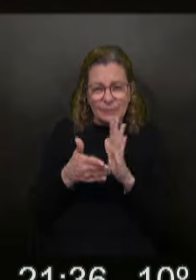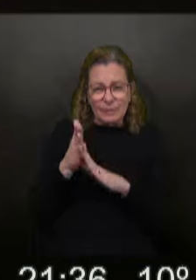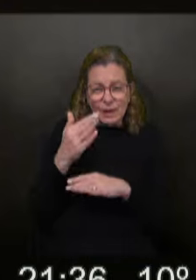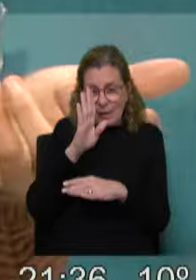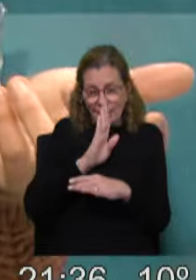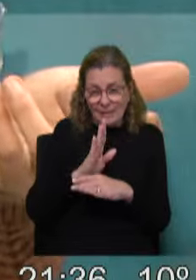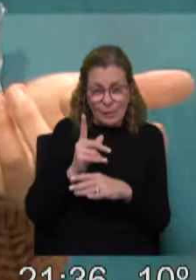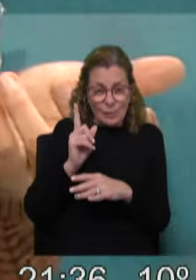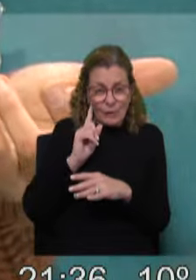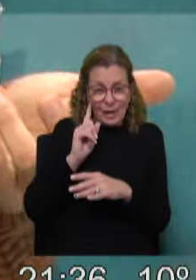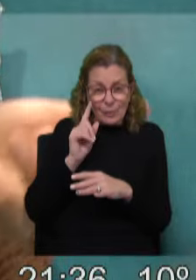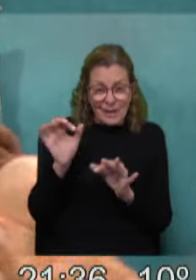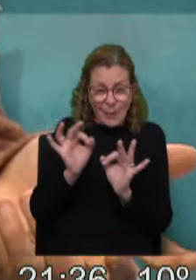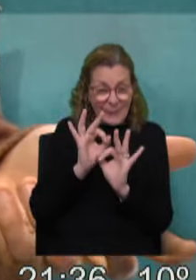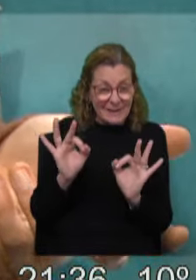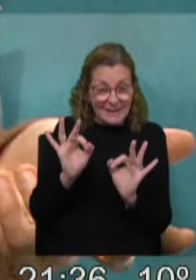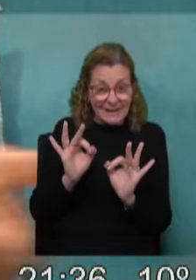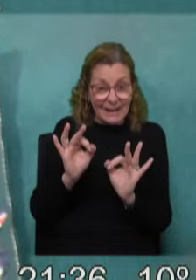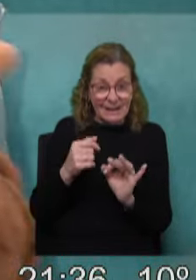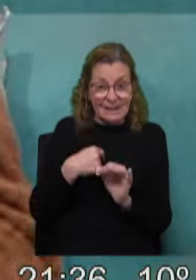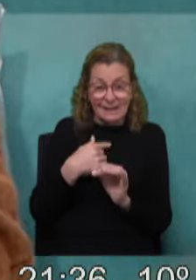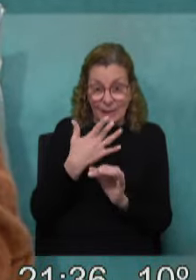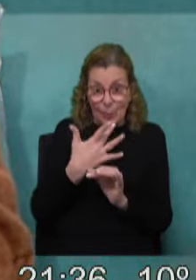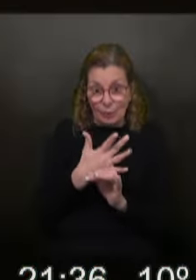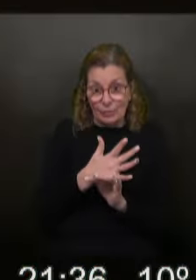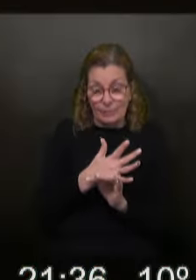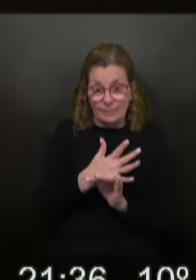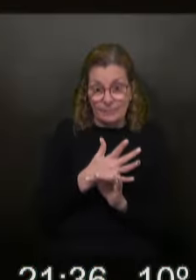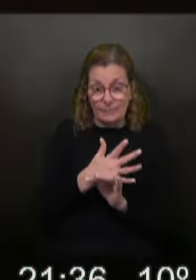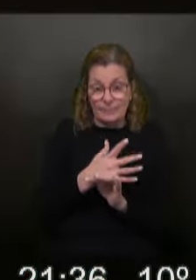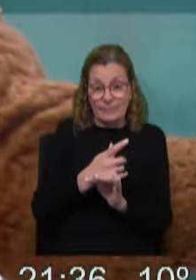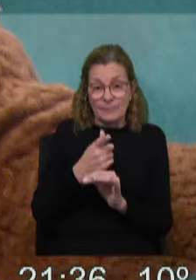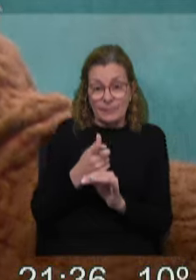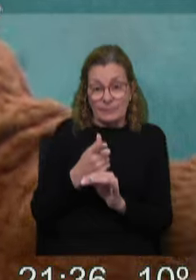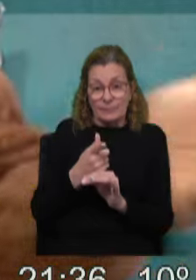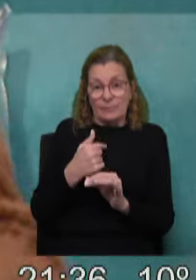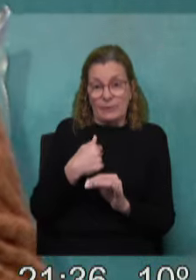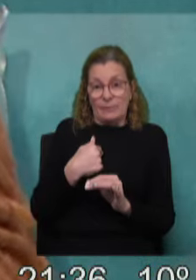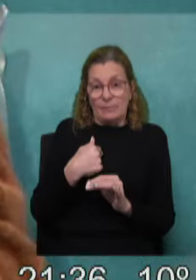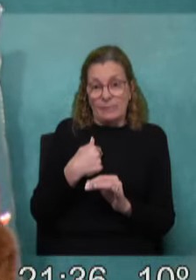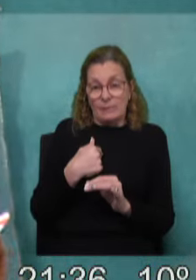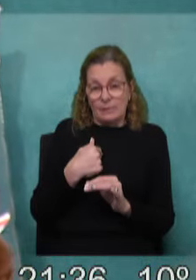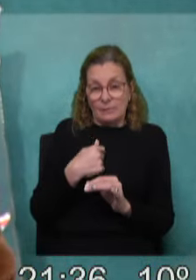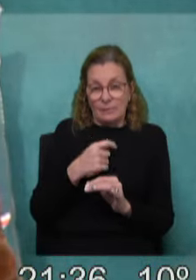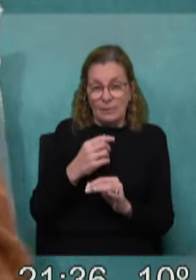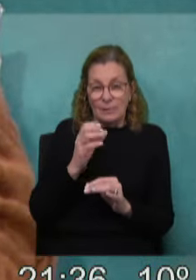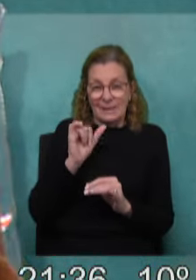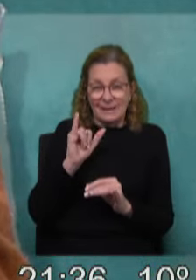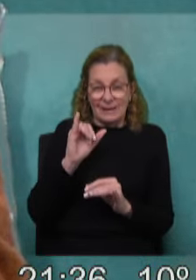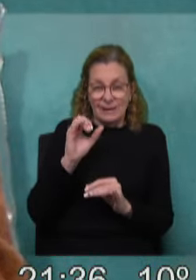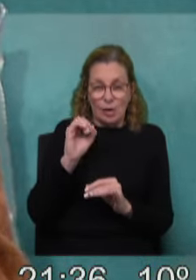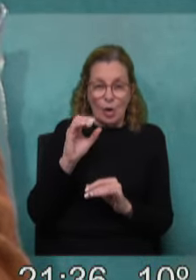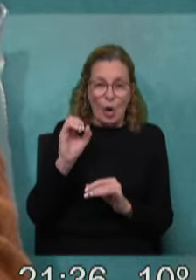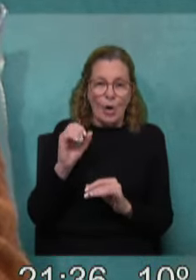había escuchado la música, al divino. Y aparte él es tremendo poeta. A eso voy, claro. Y con Kiko me emocionó